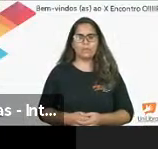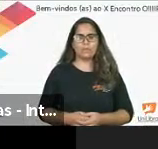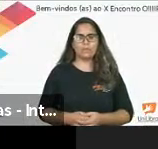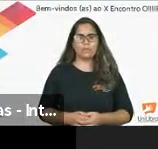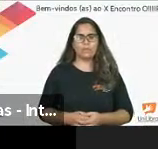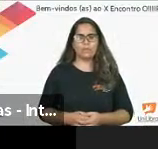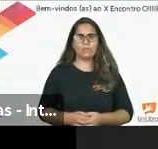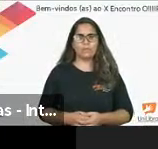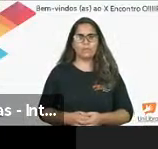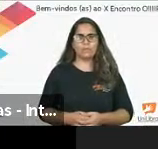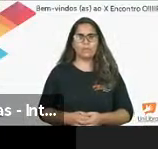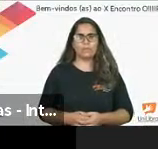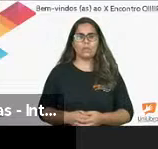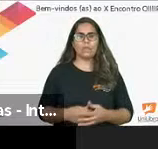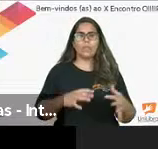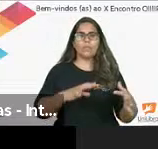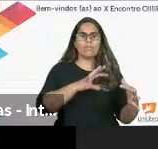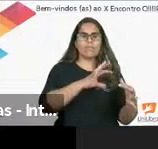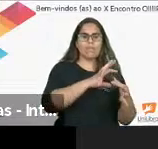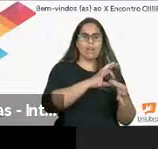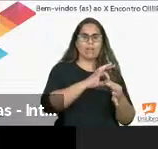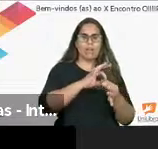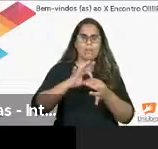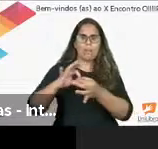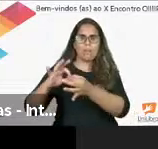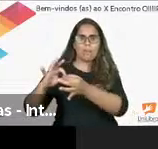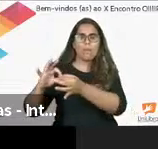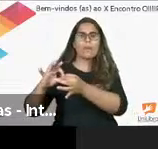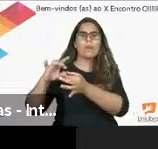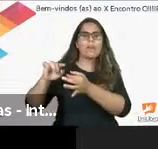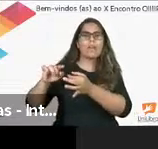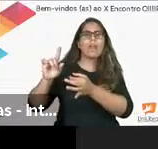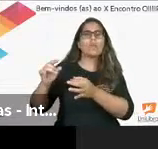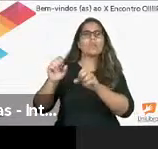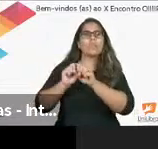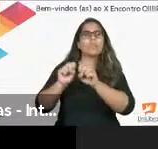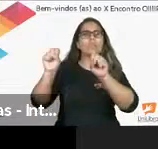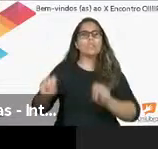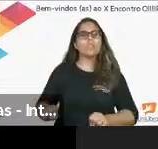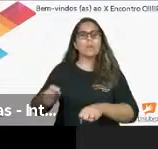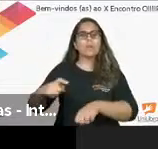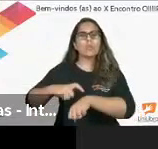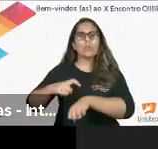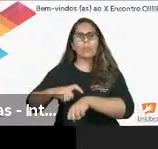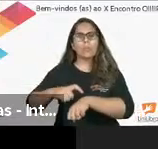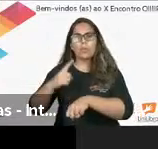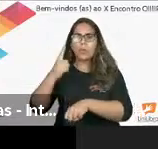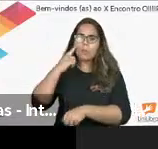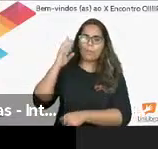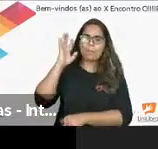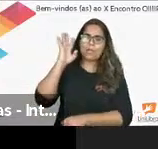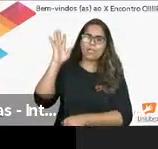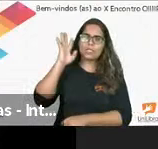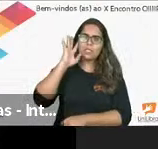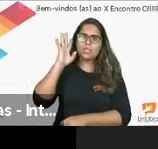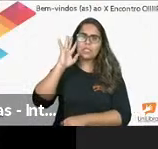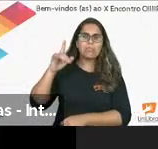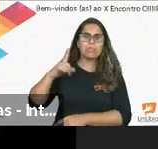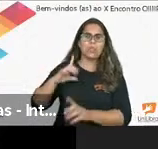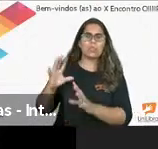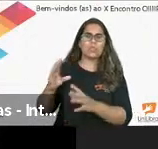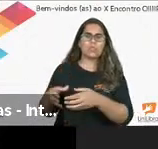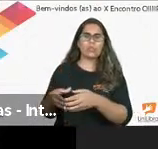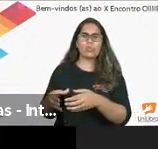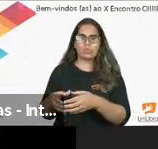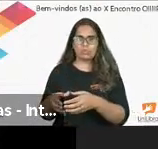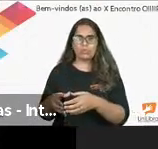por simetría, por último, pero supongamos que había un protosistema nervioso en el momento en que yo empecé a hacer este dibujo.